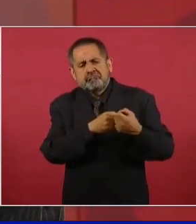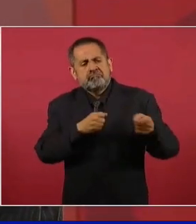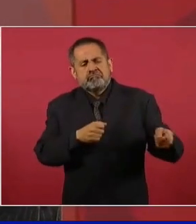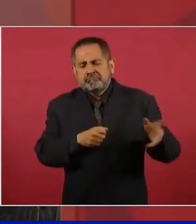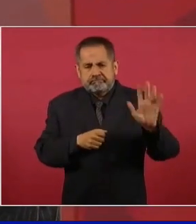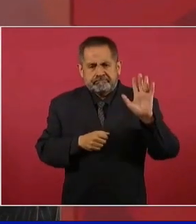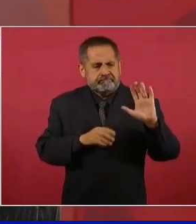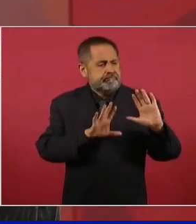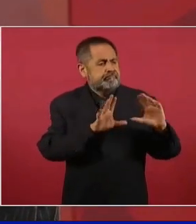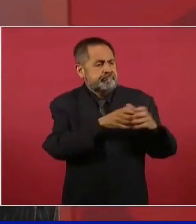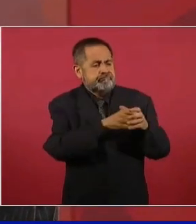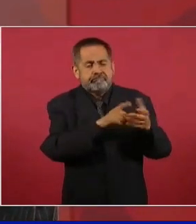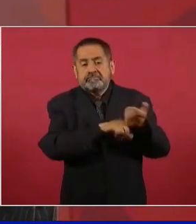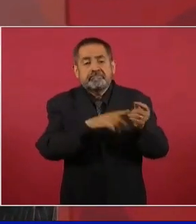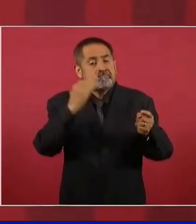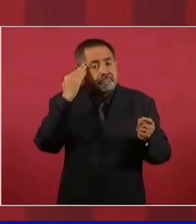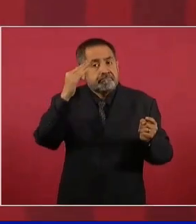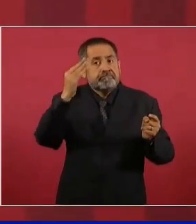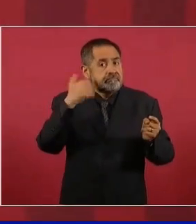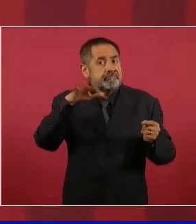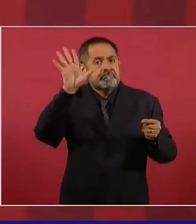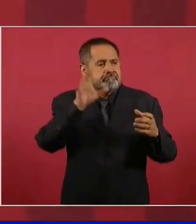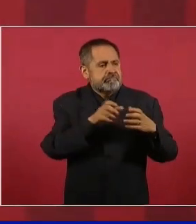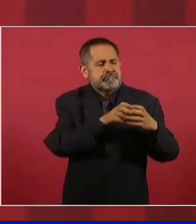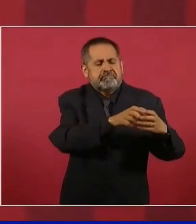a la oligarquía de entonces.